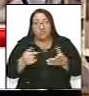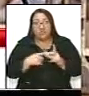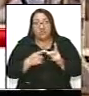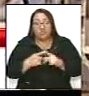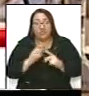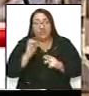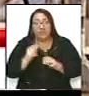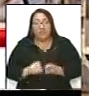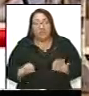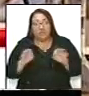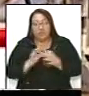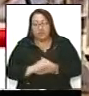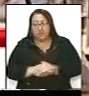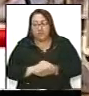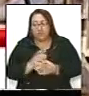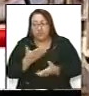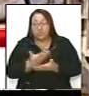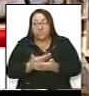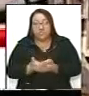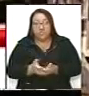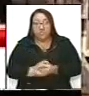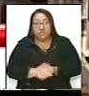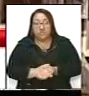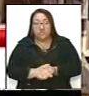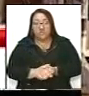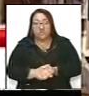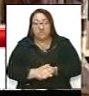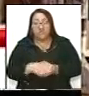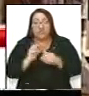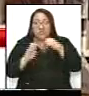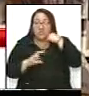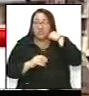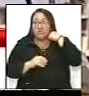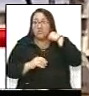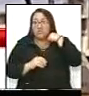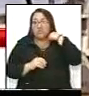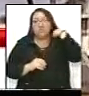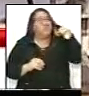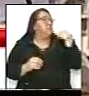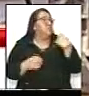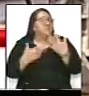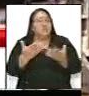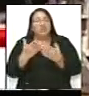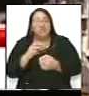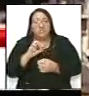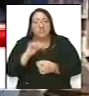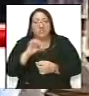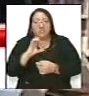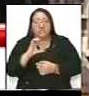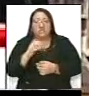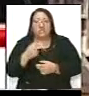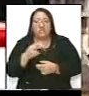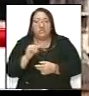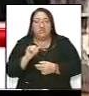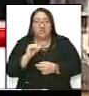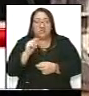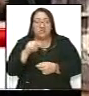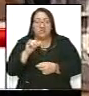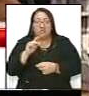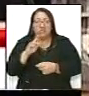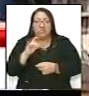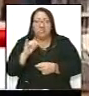creo que es importante este hecho. Y reitérame también el pedido de Pichari Quimbiri, que habiendo